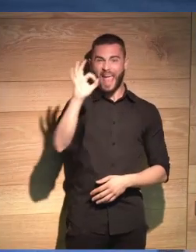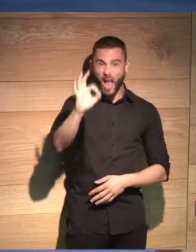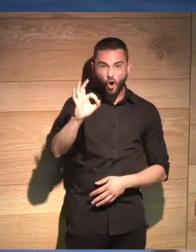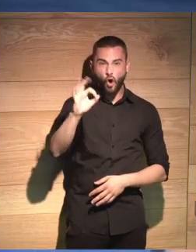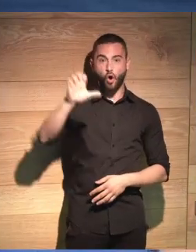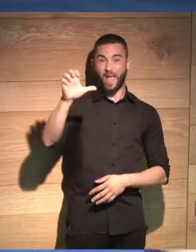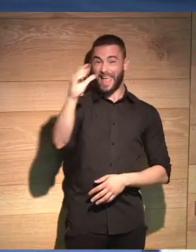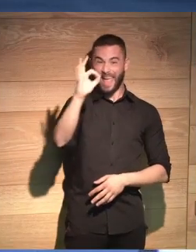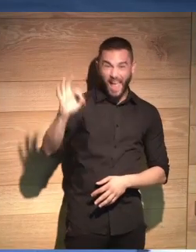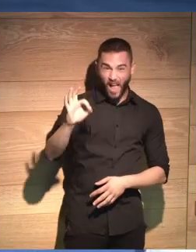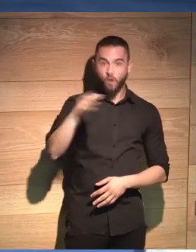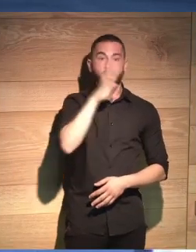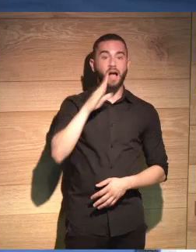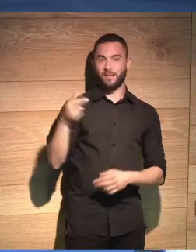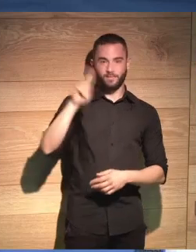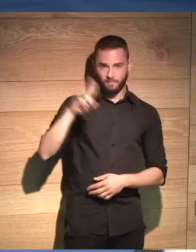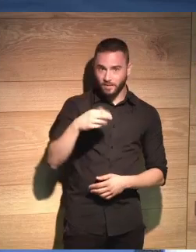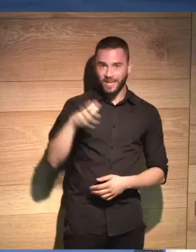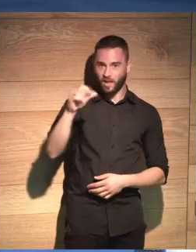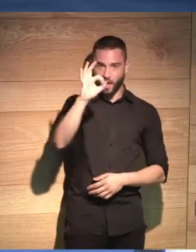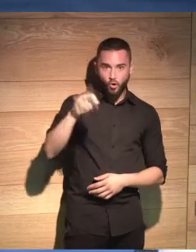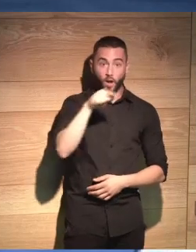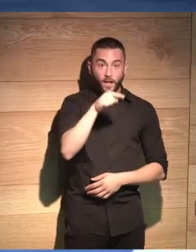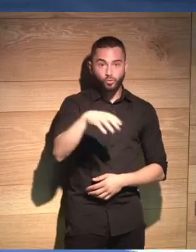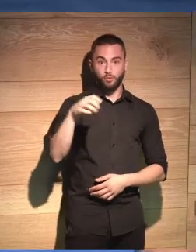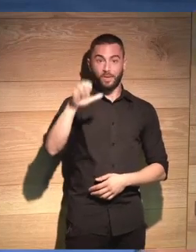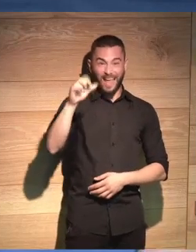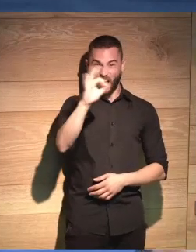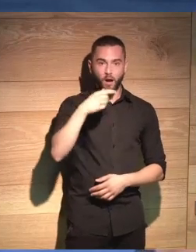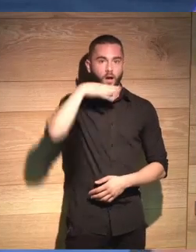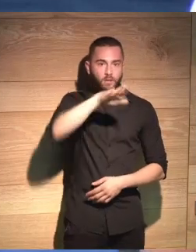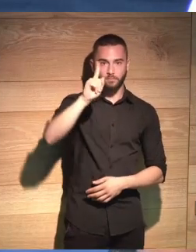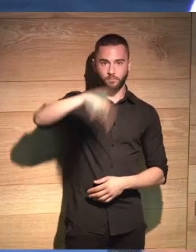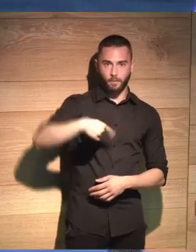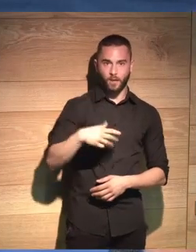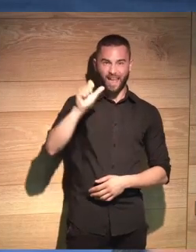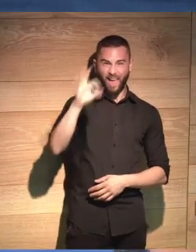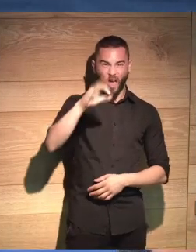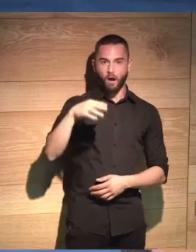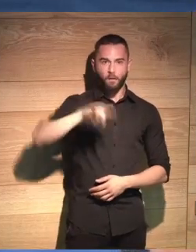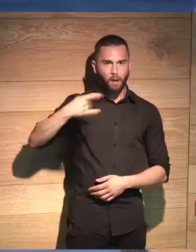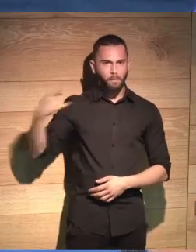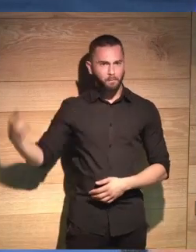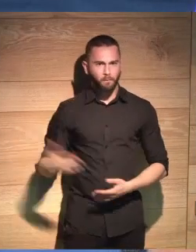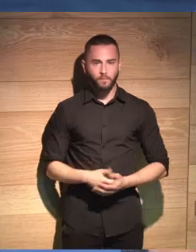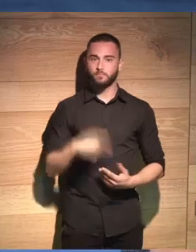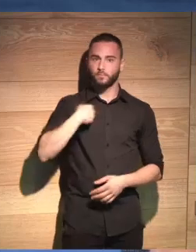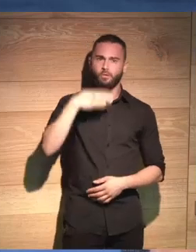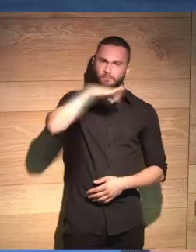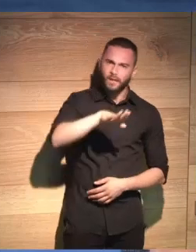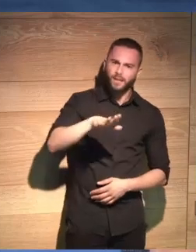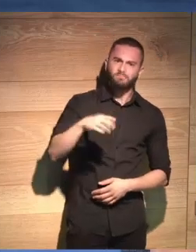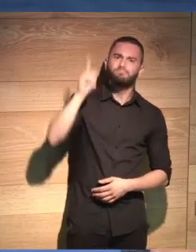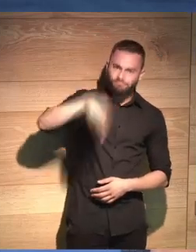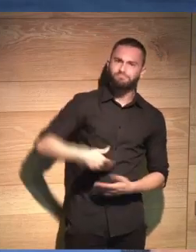gritó eco y tú gritaste eco y a nuestro alrededor los ecos se multiplicaron, eco, eco, eco, e incluso yo grité